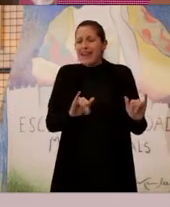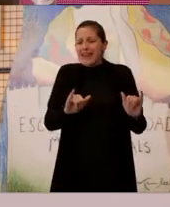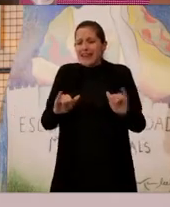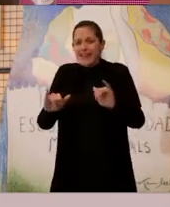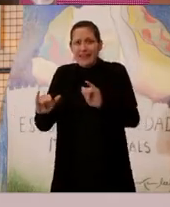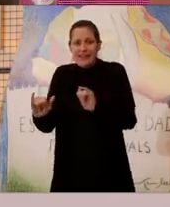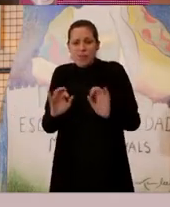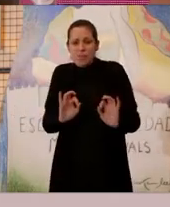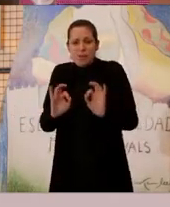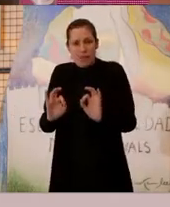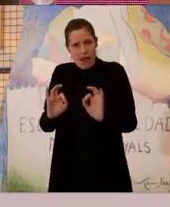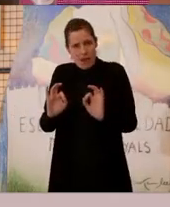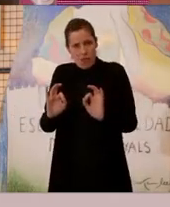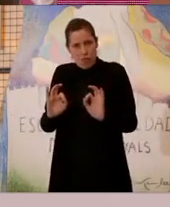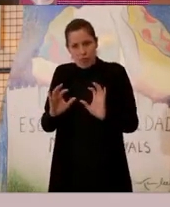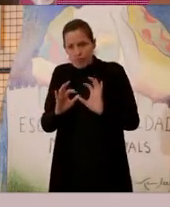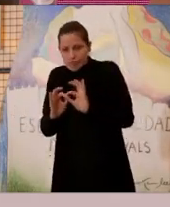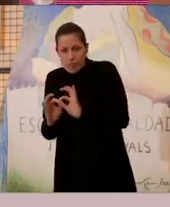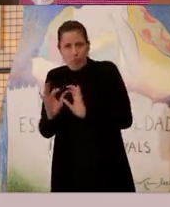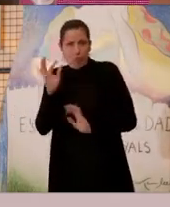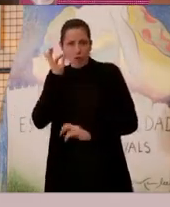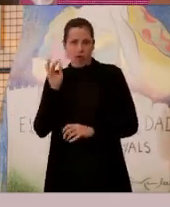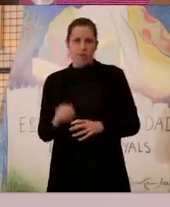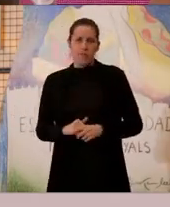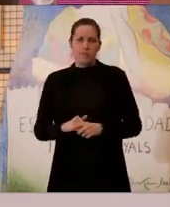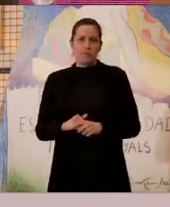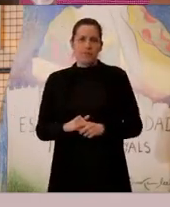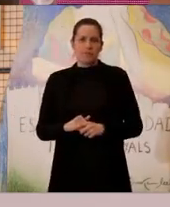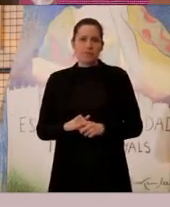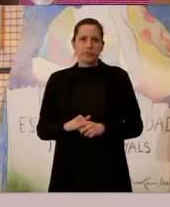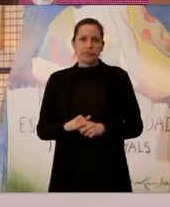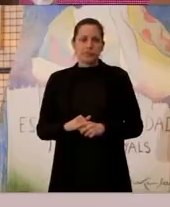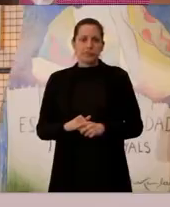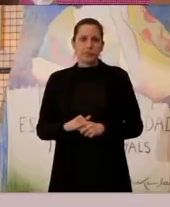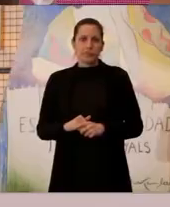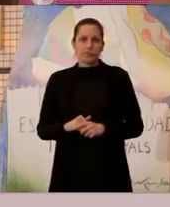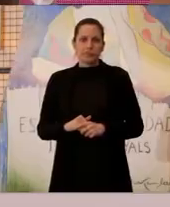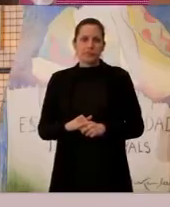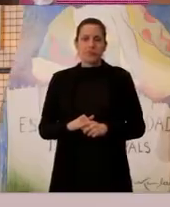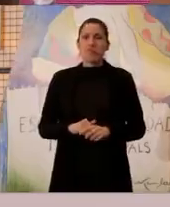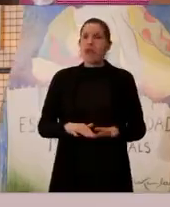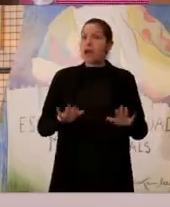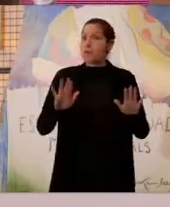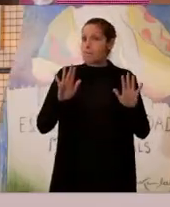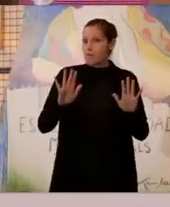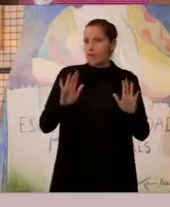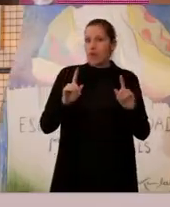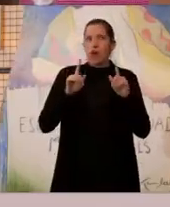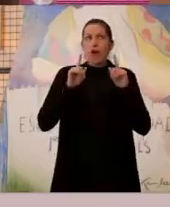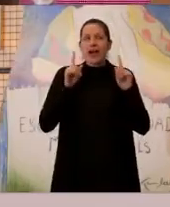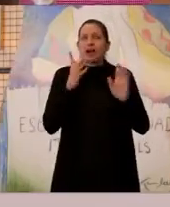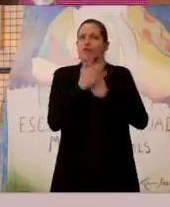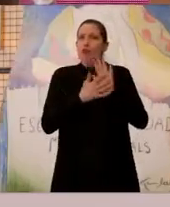nada está previsto pero esto trasladado al nivel Macro Pues todavía es peor porque quiere decir